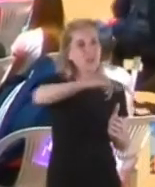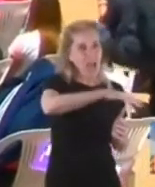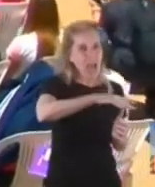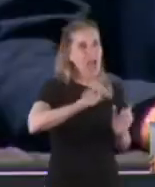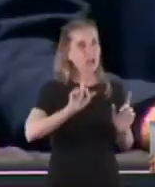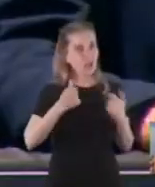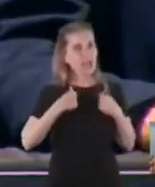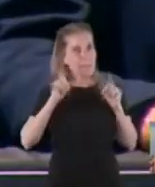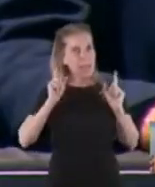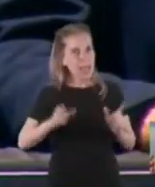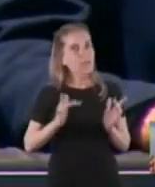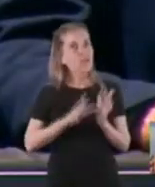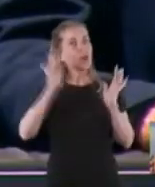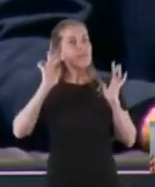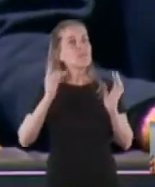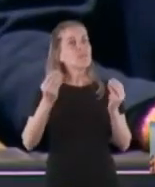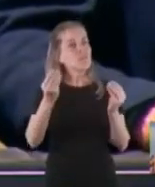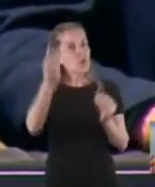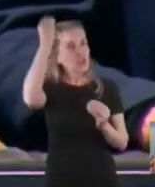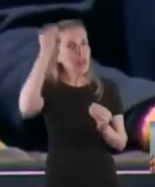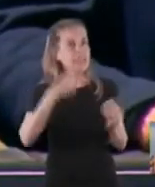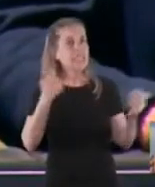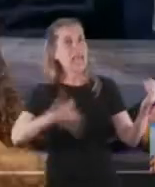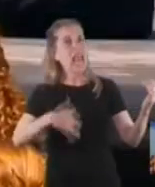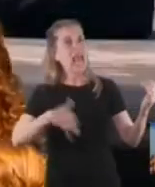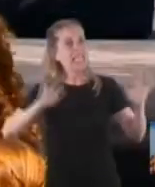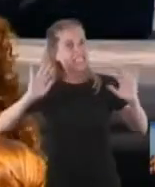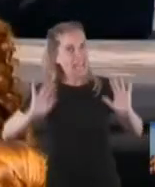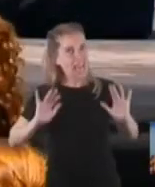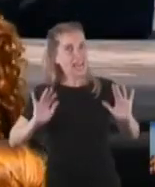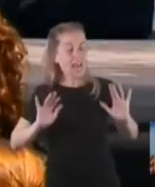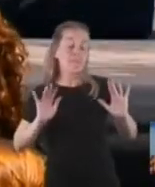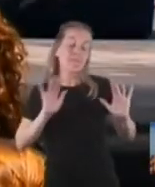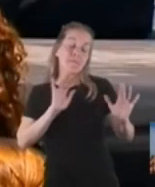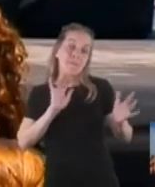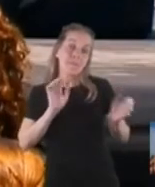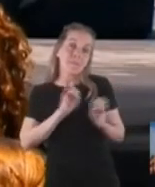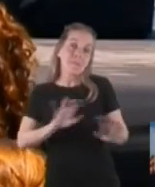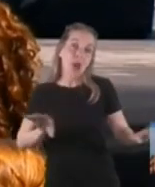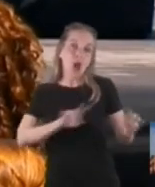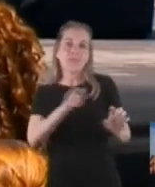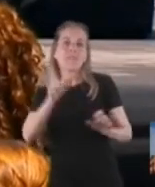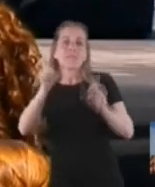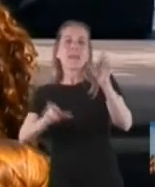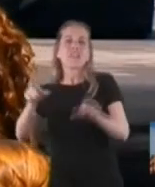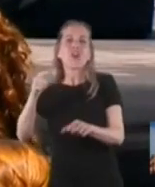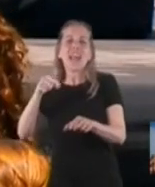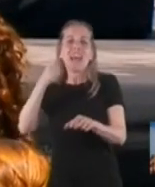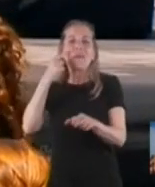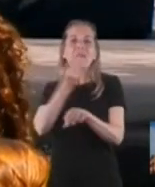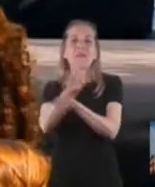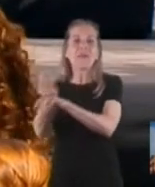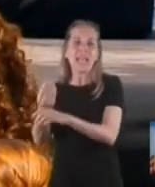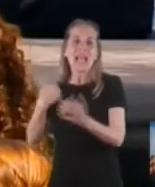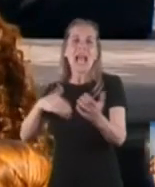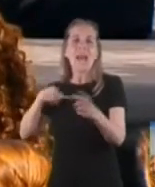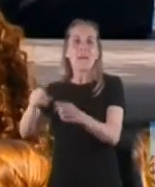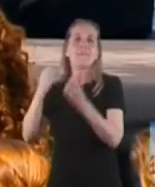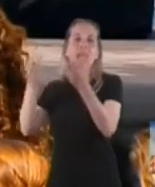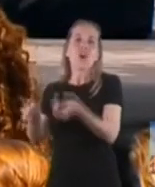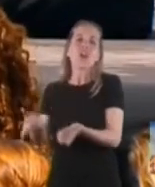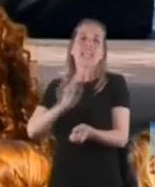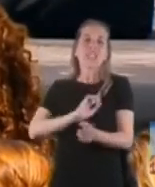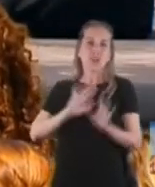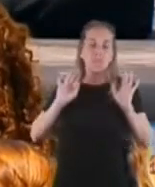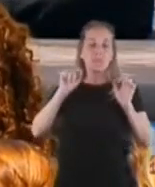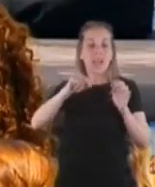en la guitarra por mí, debo confesar, lo debo hacer mucho peor que los guitarreros de Villa Mercedes, que